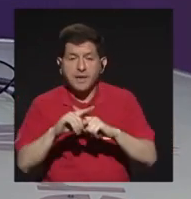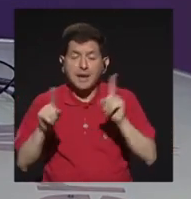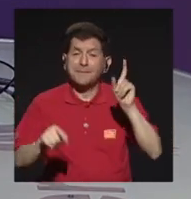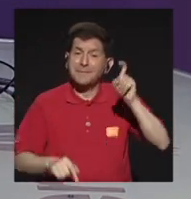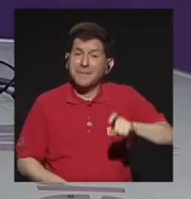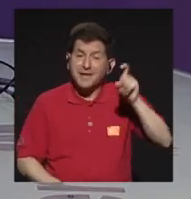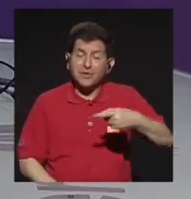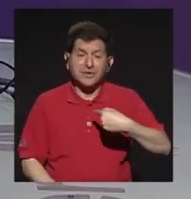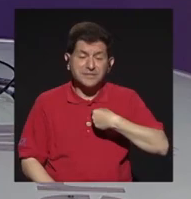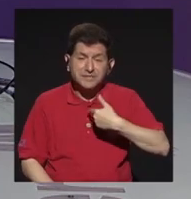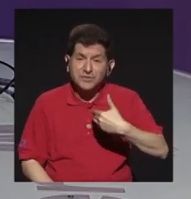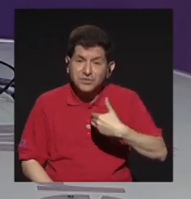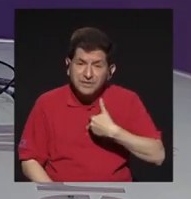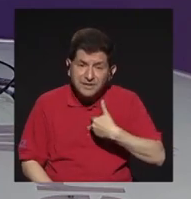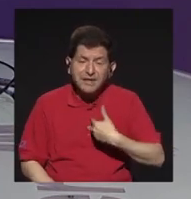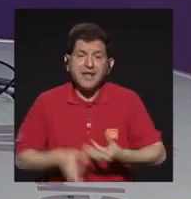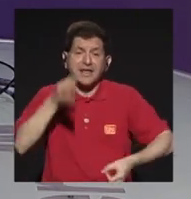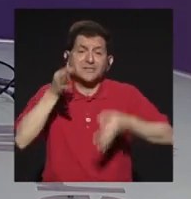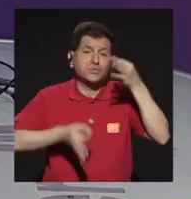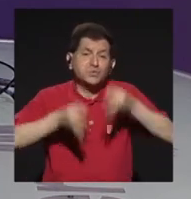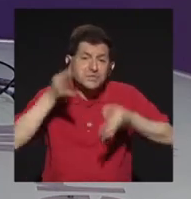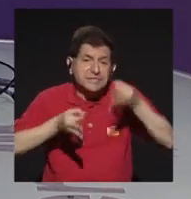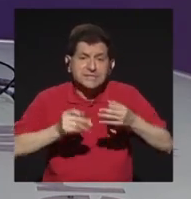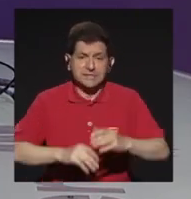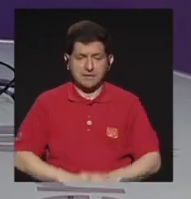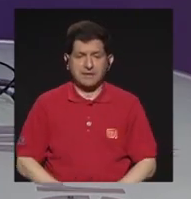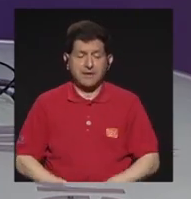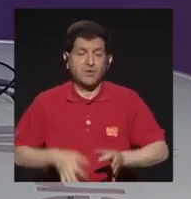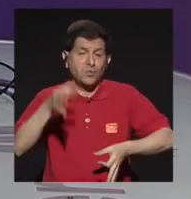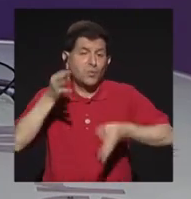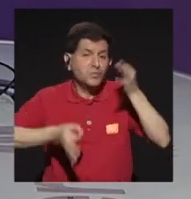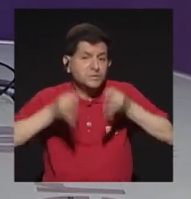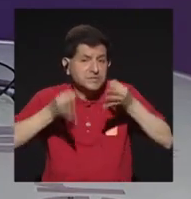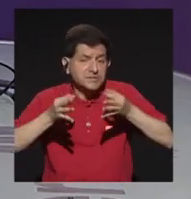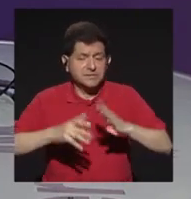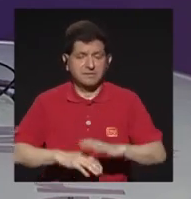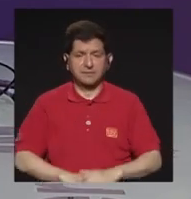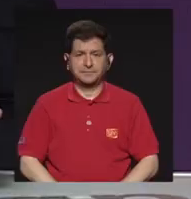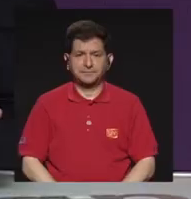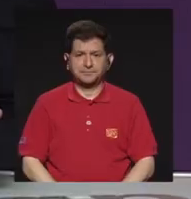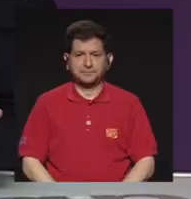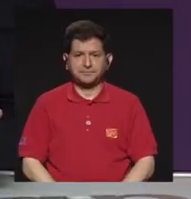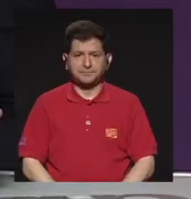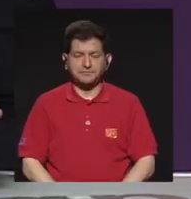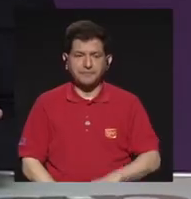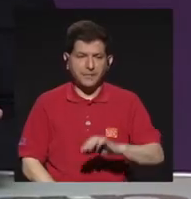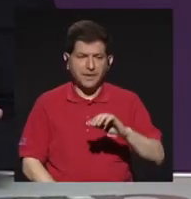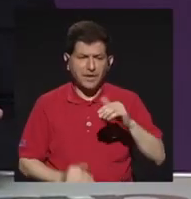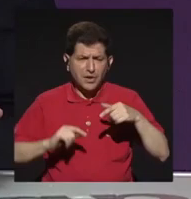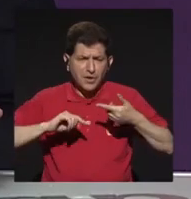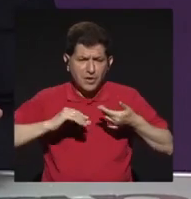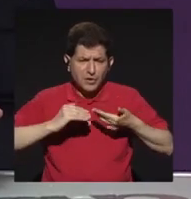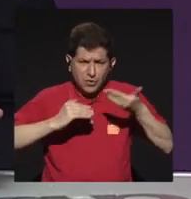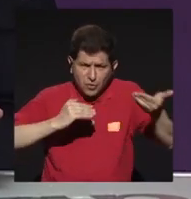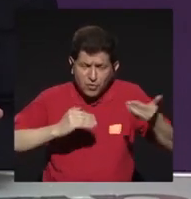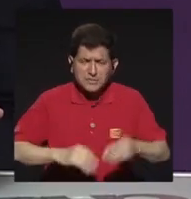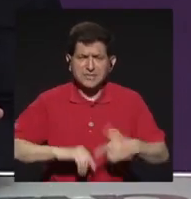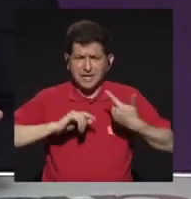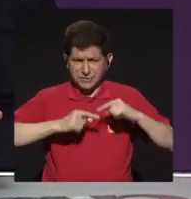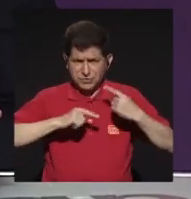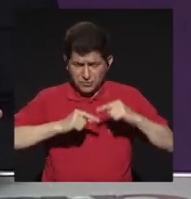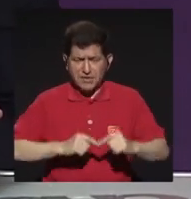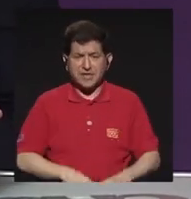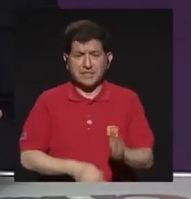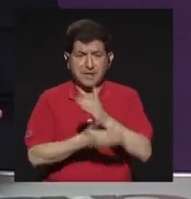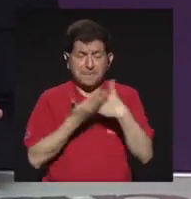necesito también en la justicia es la justicia si además cosas tan desgarradoras como la entrega de un